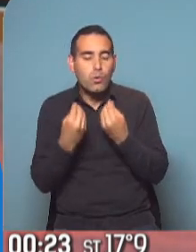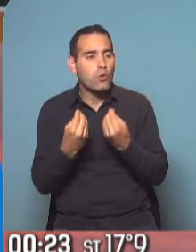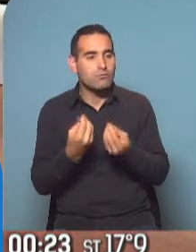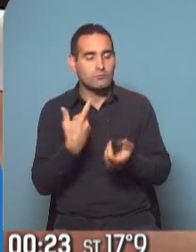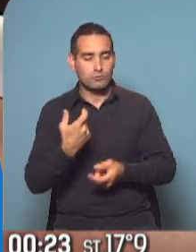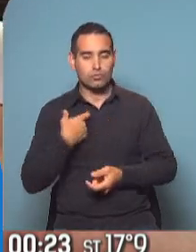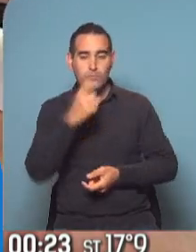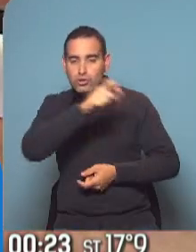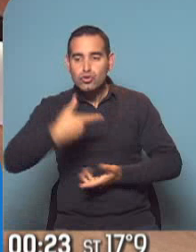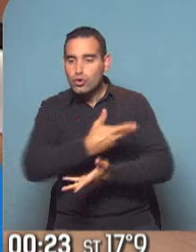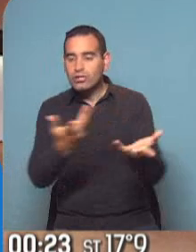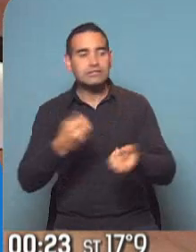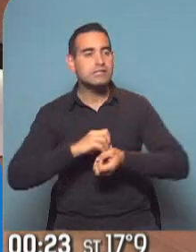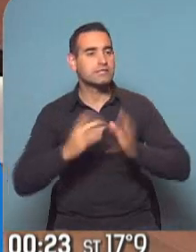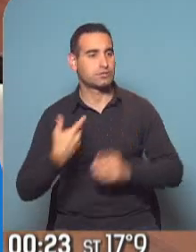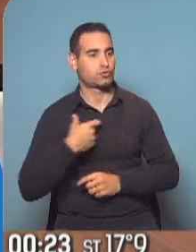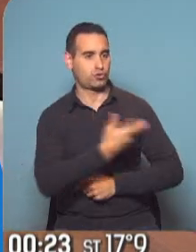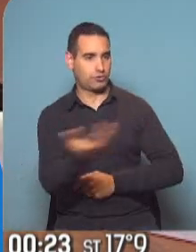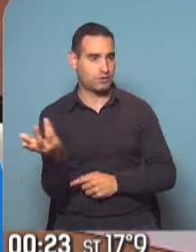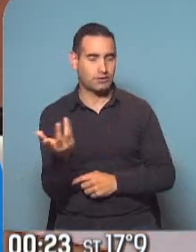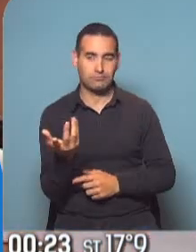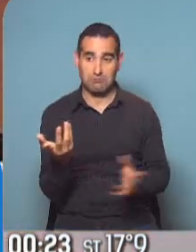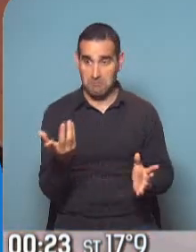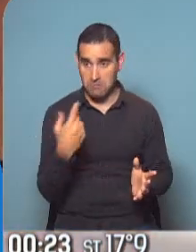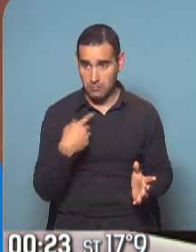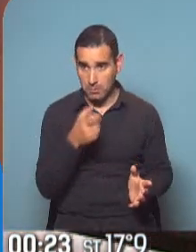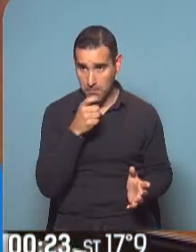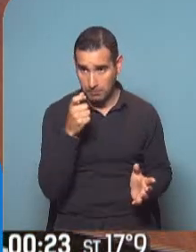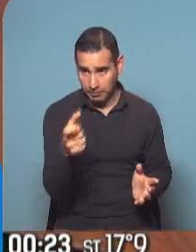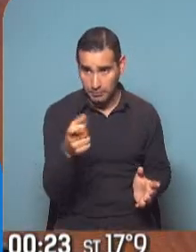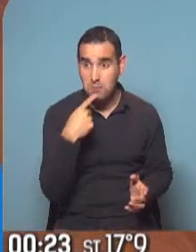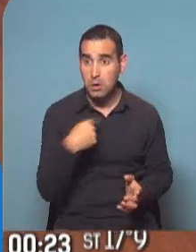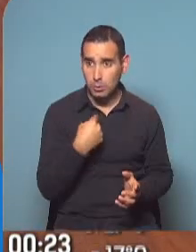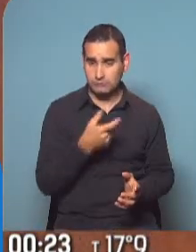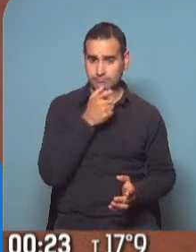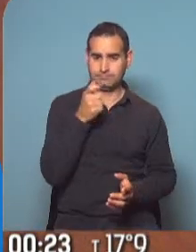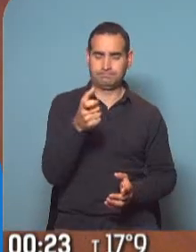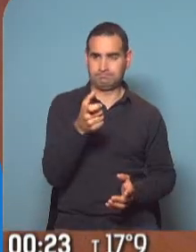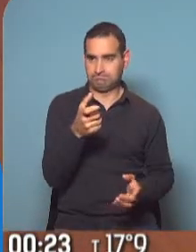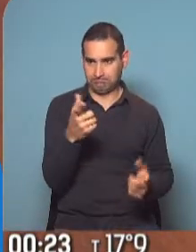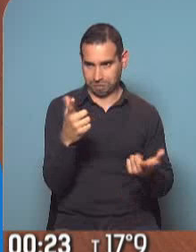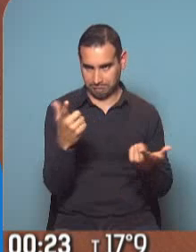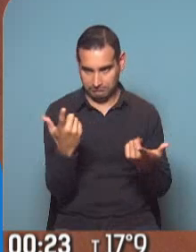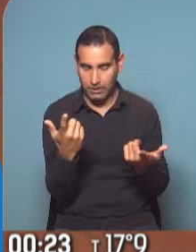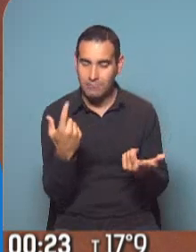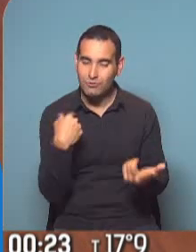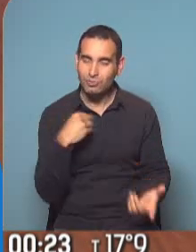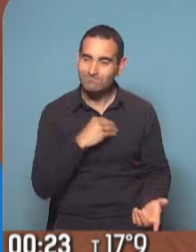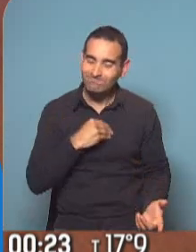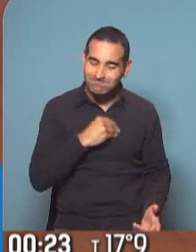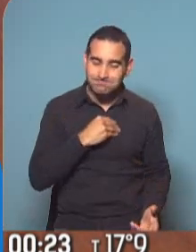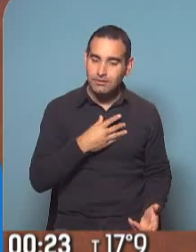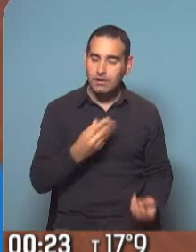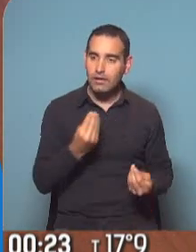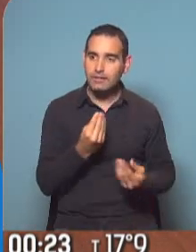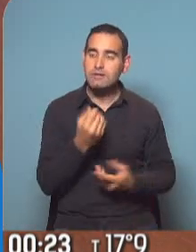la sociedad? Bueno, yo no tengo respuestas para semejante pregunta, pero sí lo que siento es que lo que